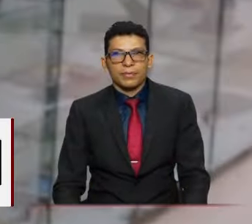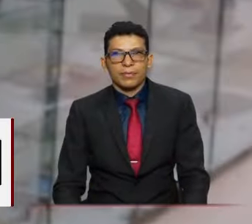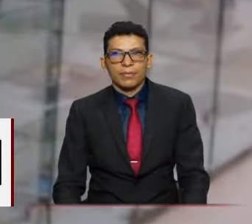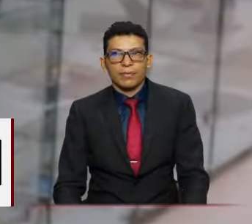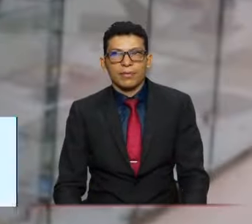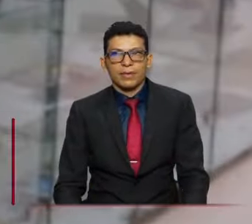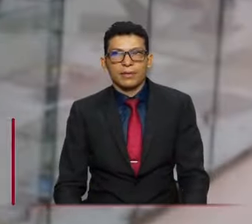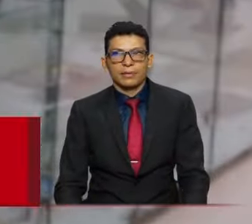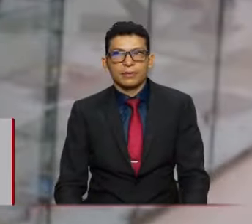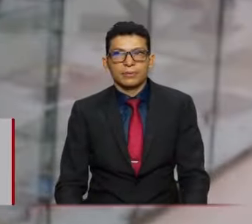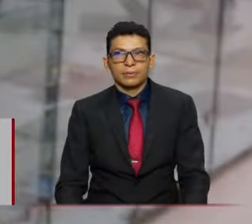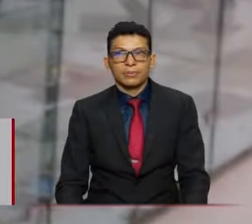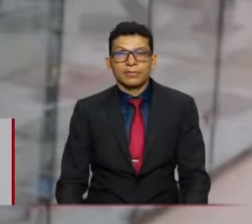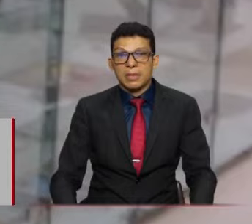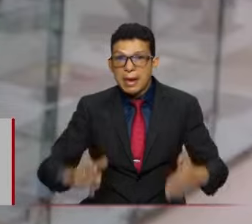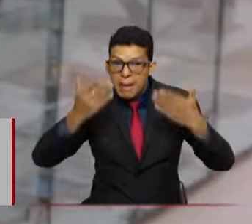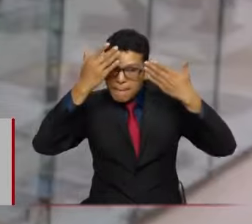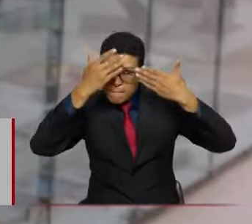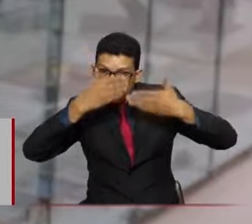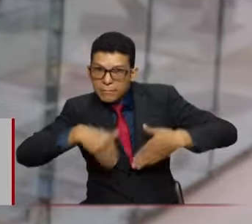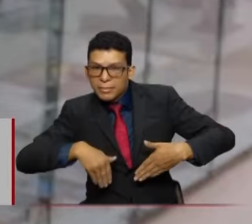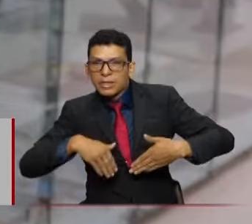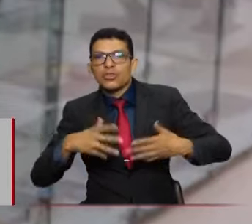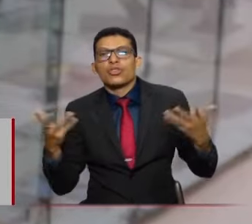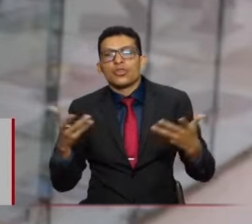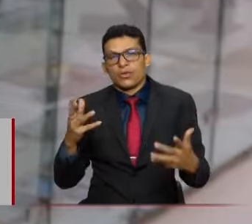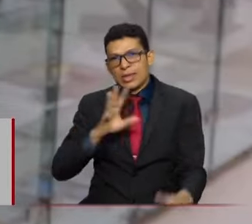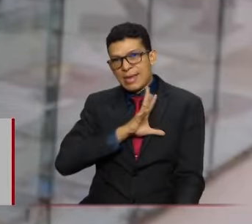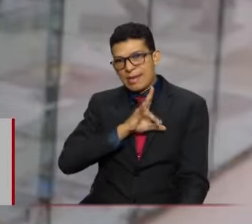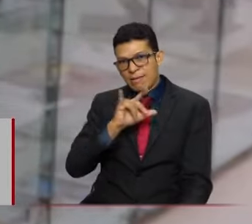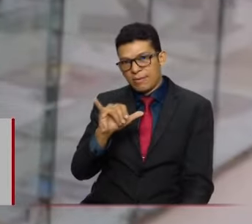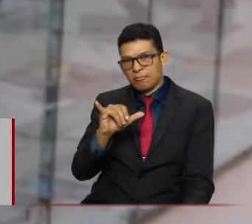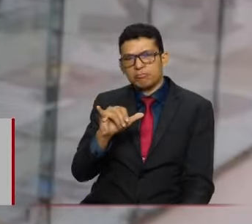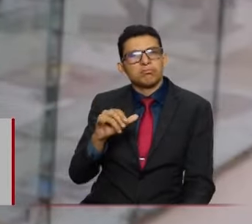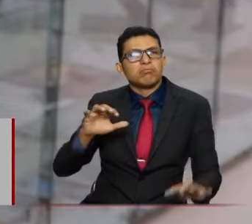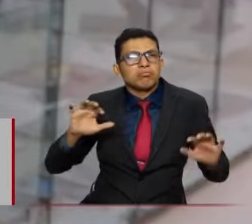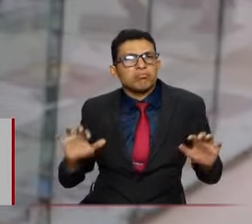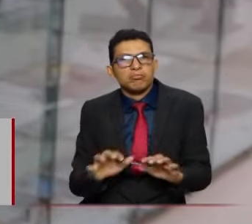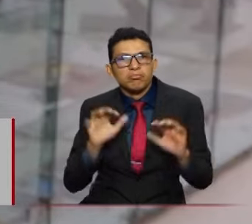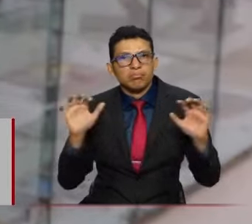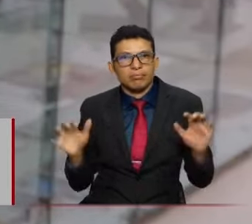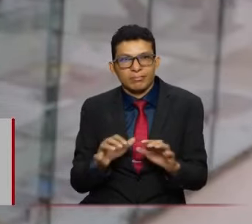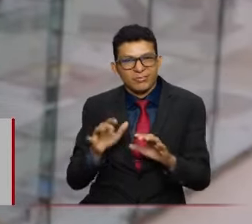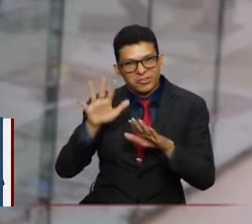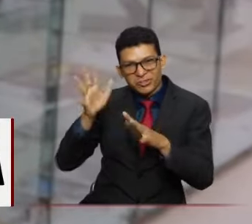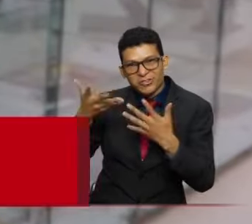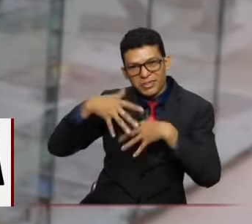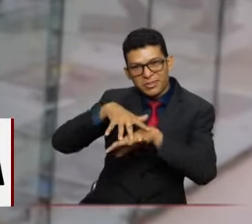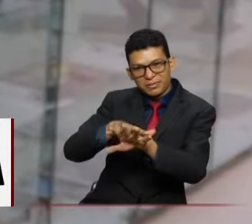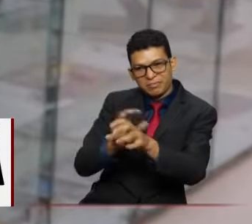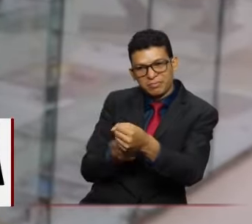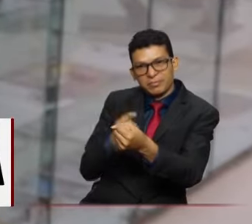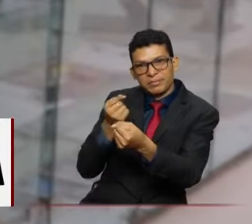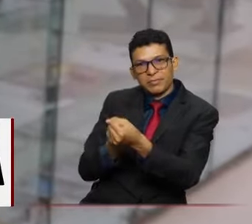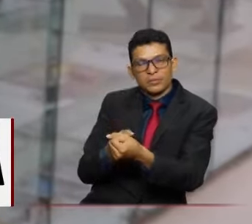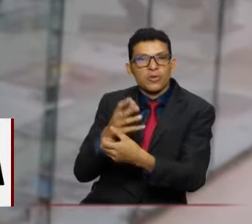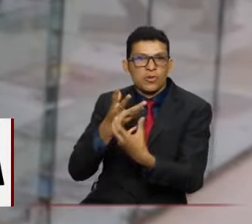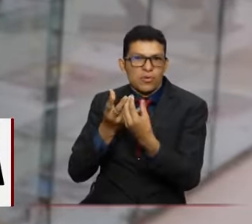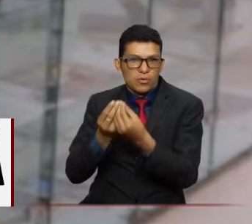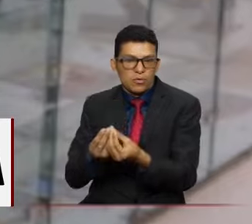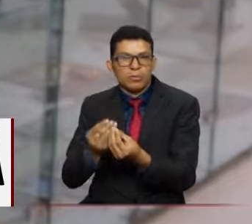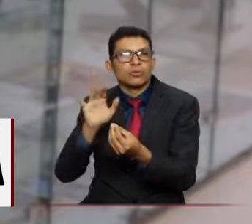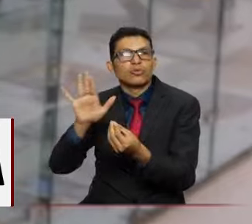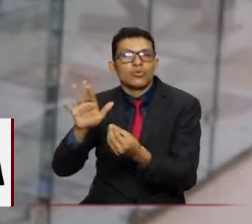Se encontraba escondido en la ciudad de Cali realizando actividades de la red de apoyo de la Teófilo